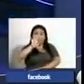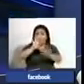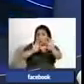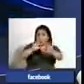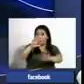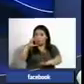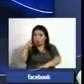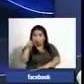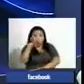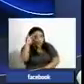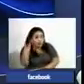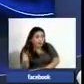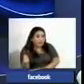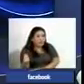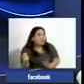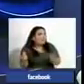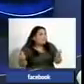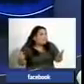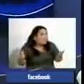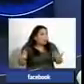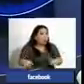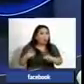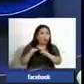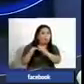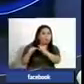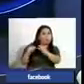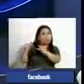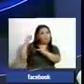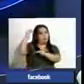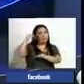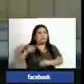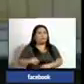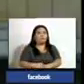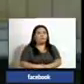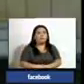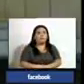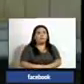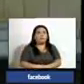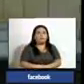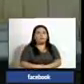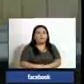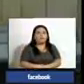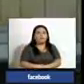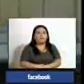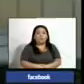solo 24 horas, un número récord en ese país.